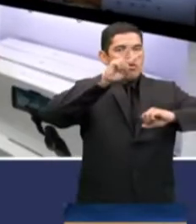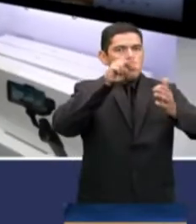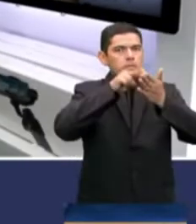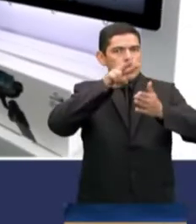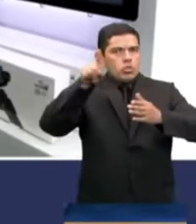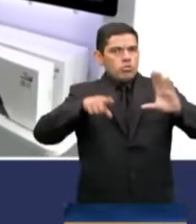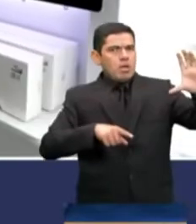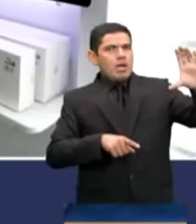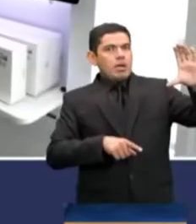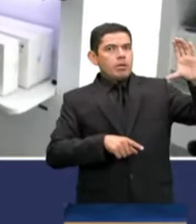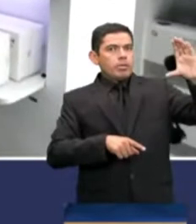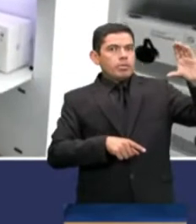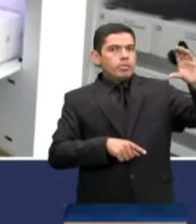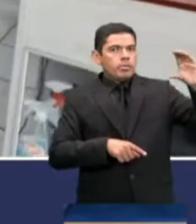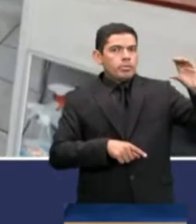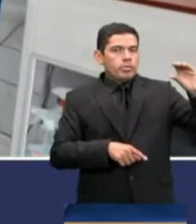2021, a